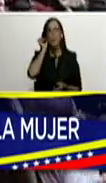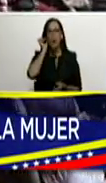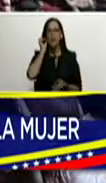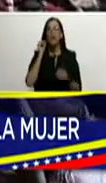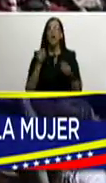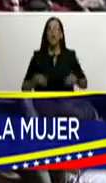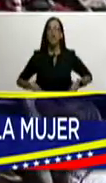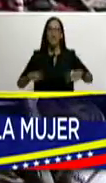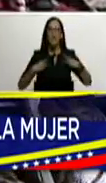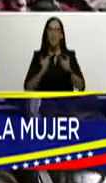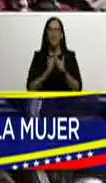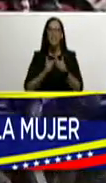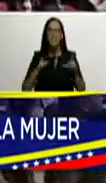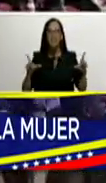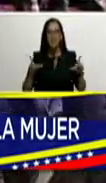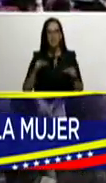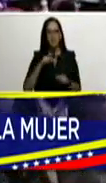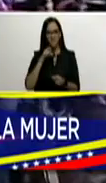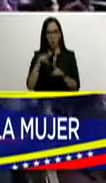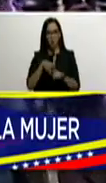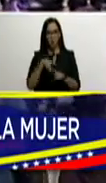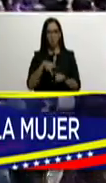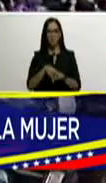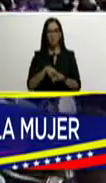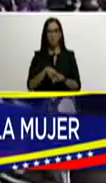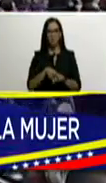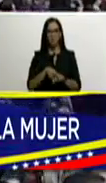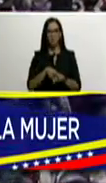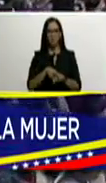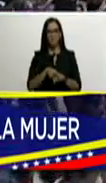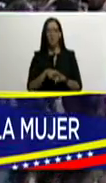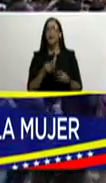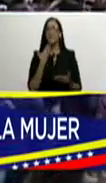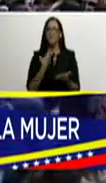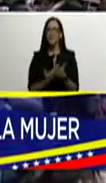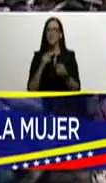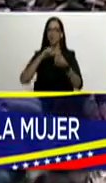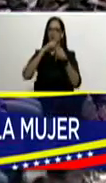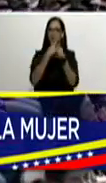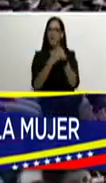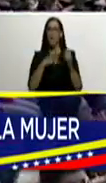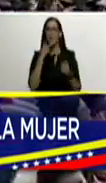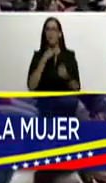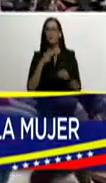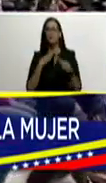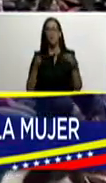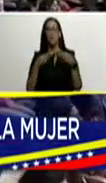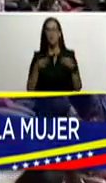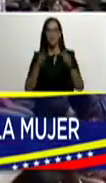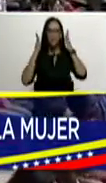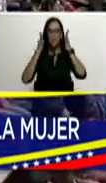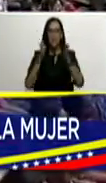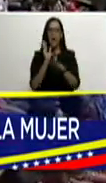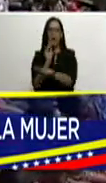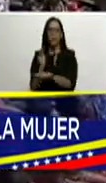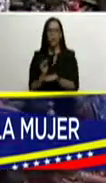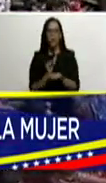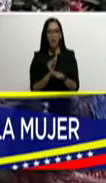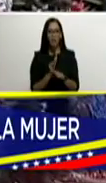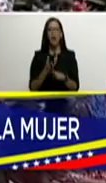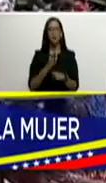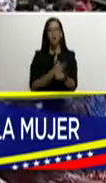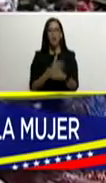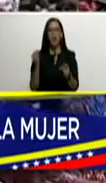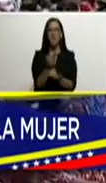Vida Libre de Violencia, porque va a permitir engranar las políticas públicas dirigidas a la prevención de la violencia,